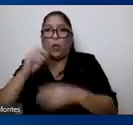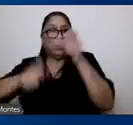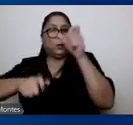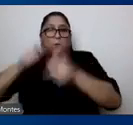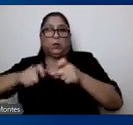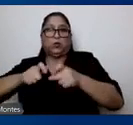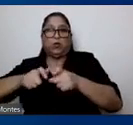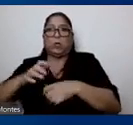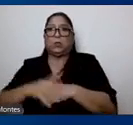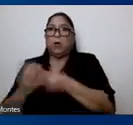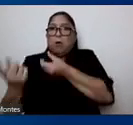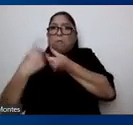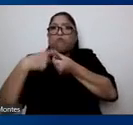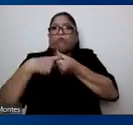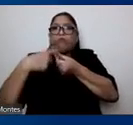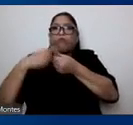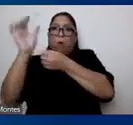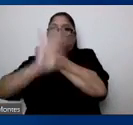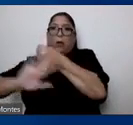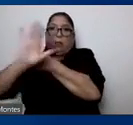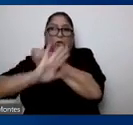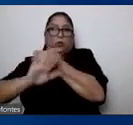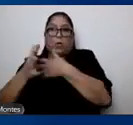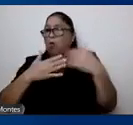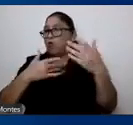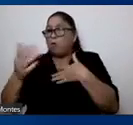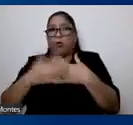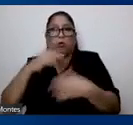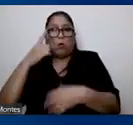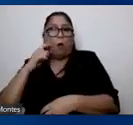personas, sin distinción alguna.